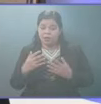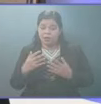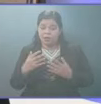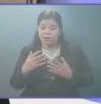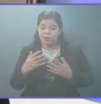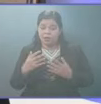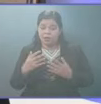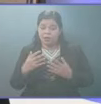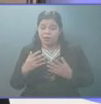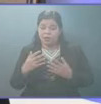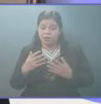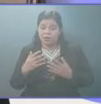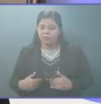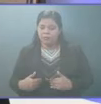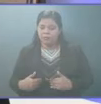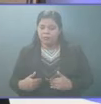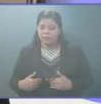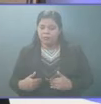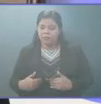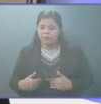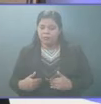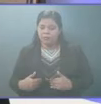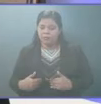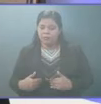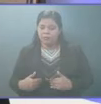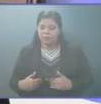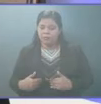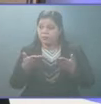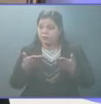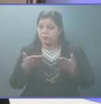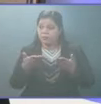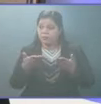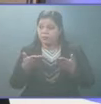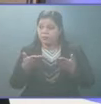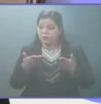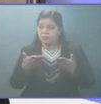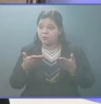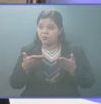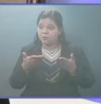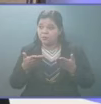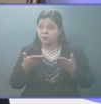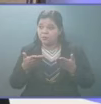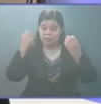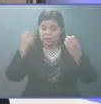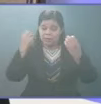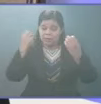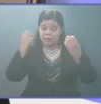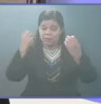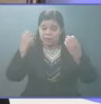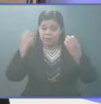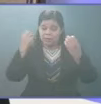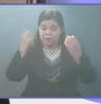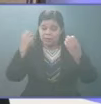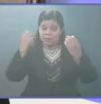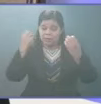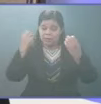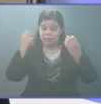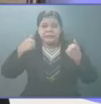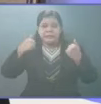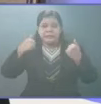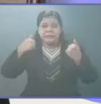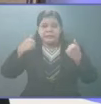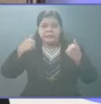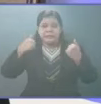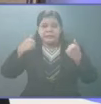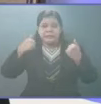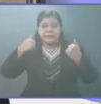apariencia, y el ejercicio físico ayuda a todo eso. También el ejercicio pues ayuda a promover también una salud mental, todos esos hábitos